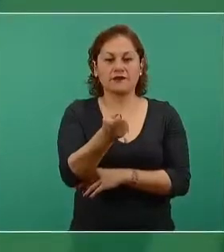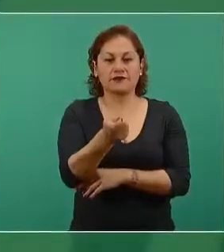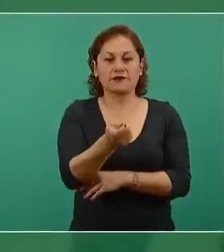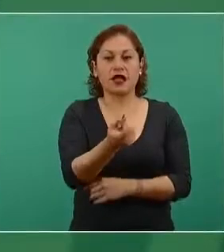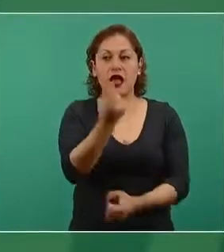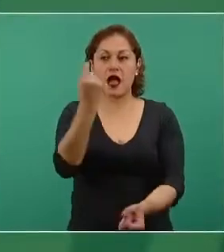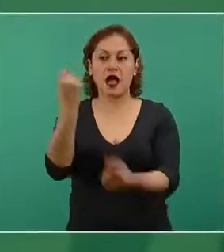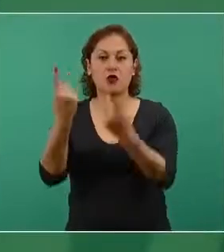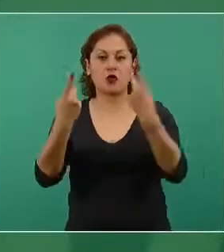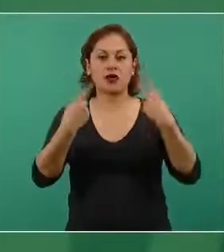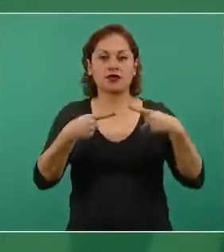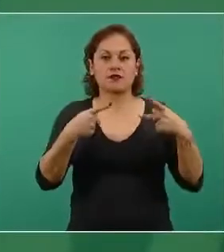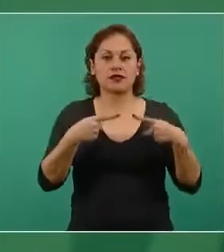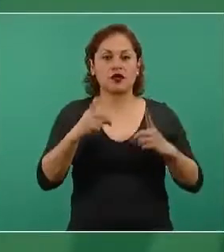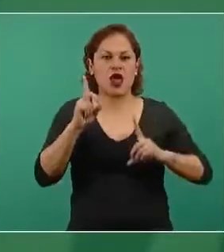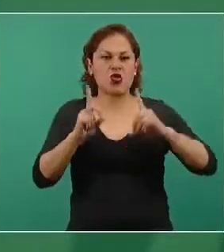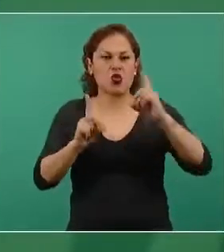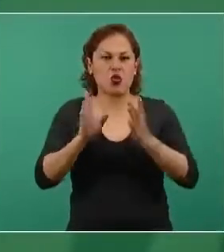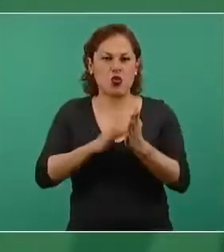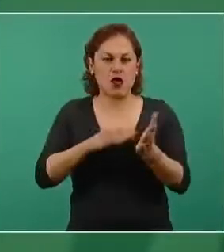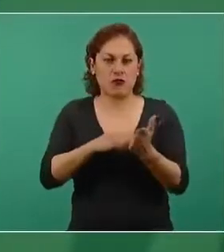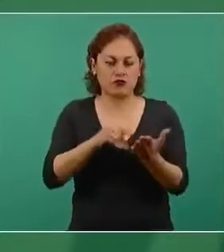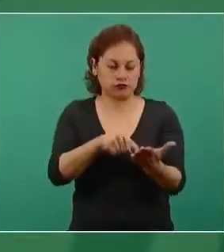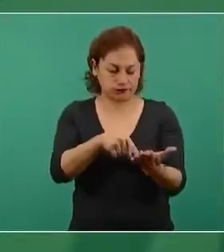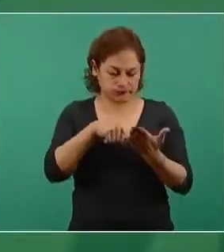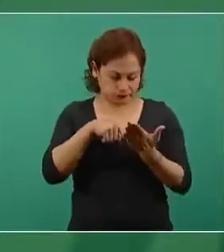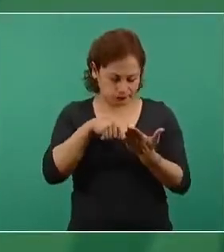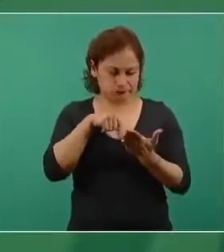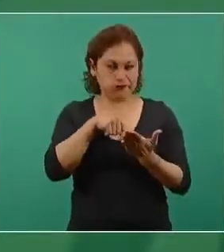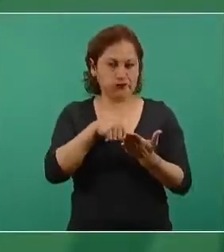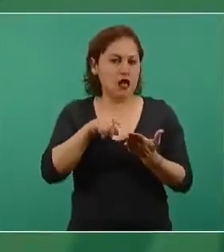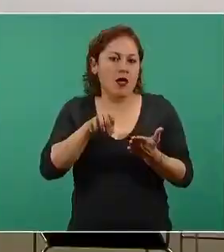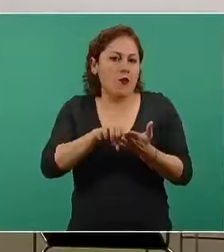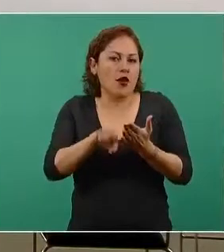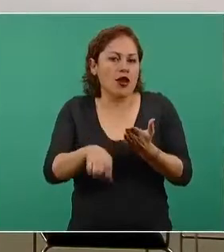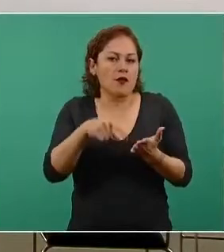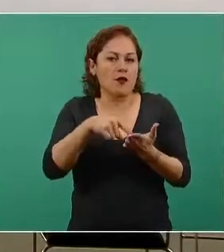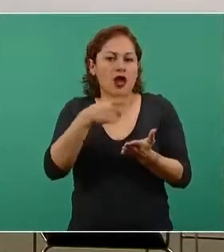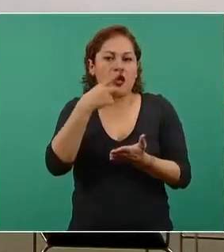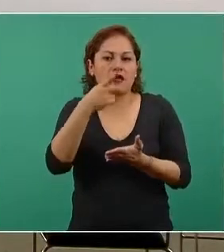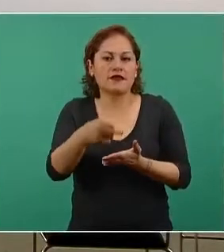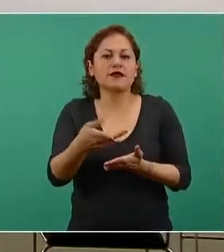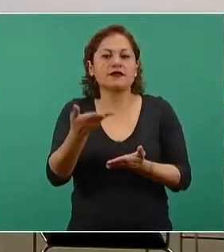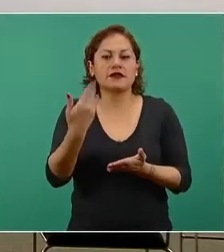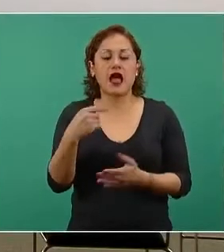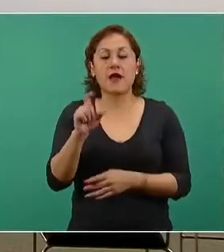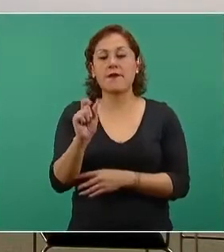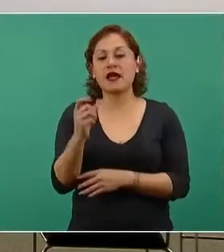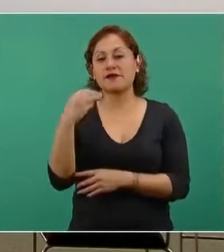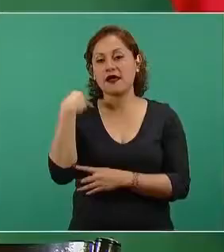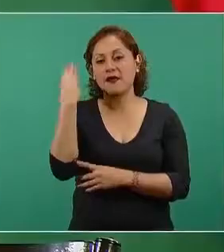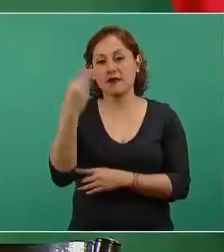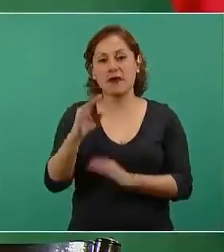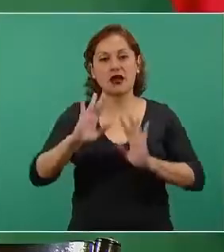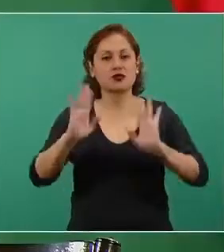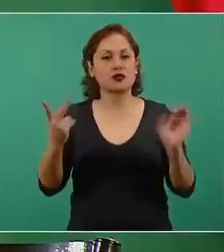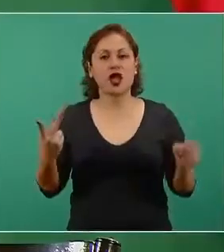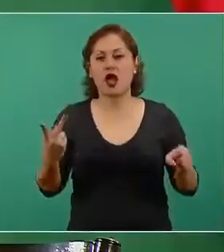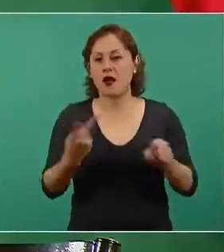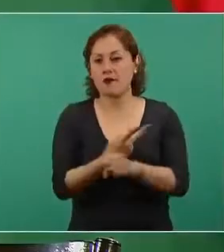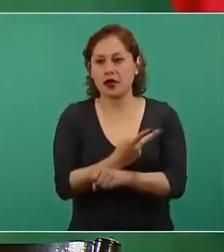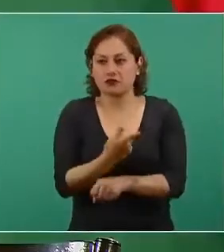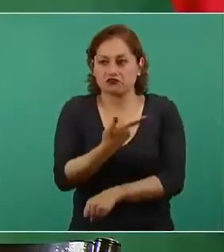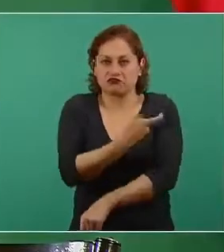la población de recibir un papel que te diga, un ejemplo, ¿no? Tu próxima cita era para el 20 de marzo y el 20 de marzo ya pasó y no me